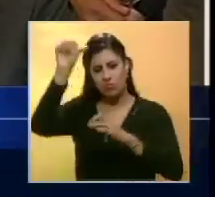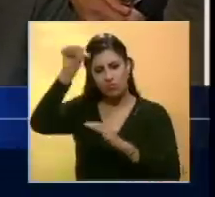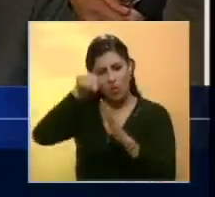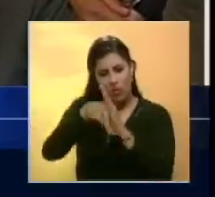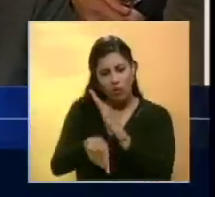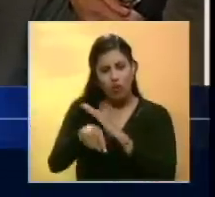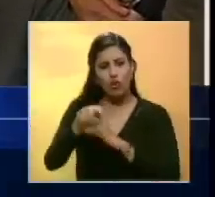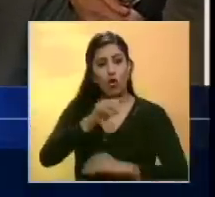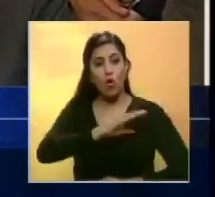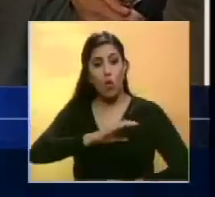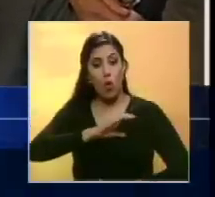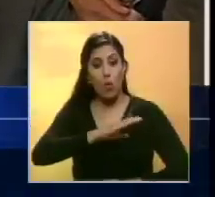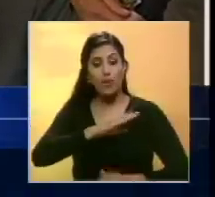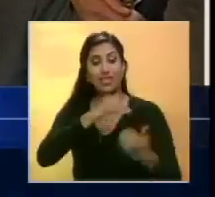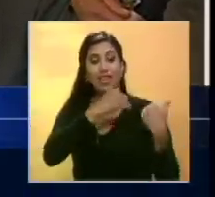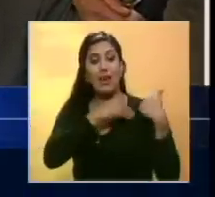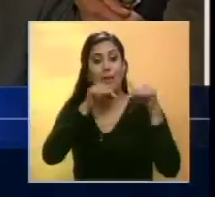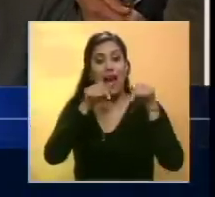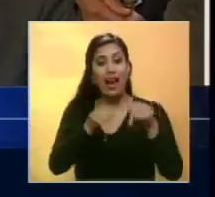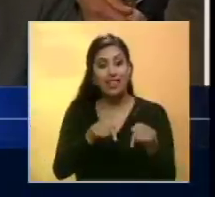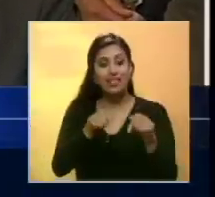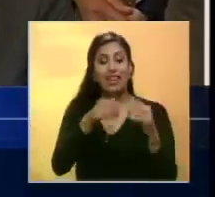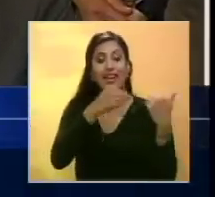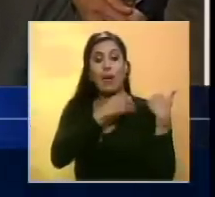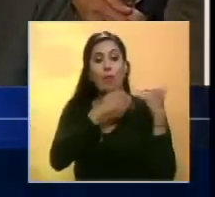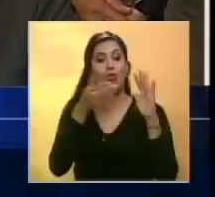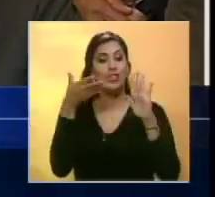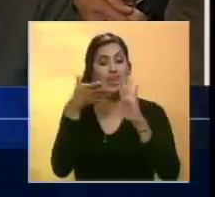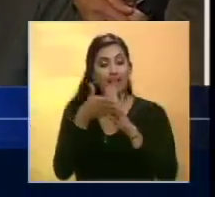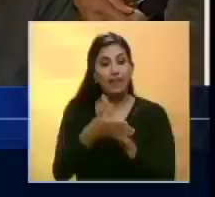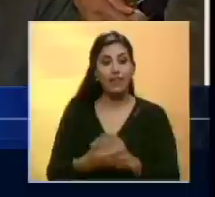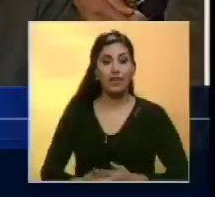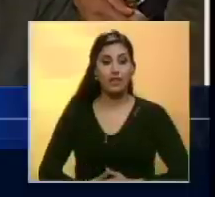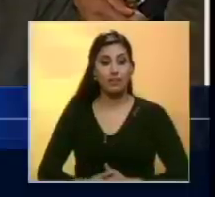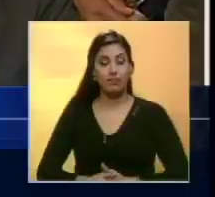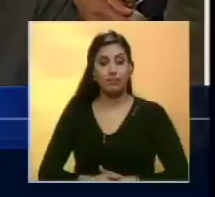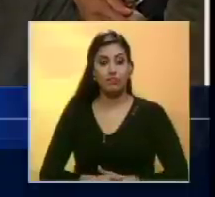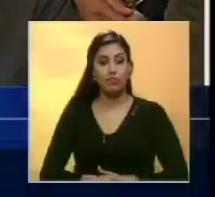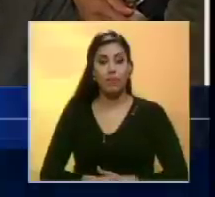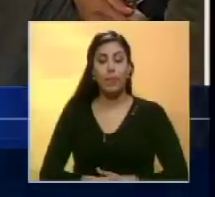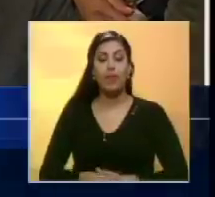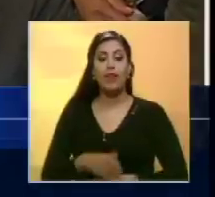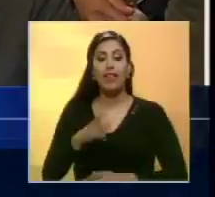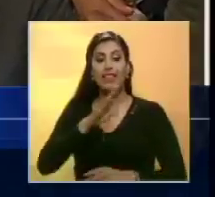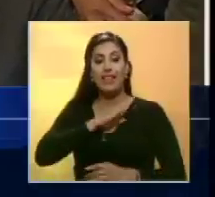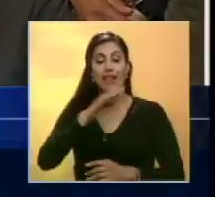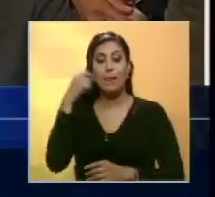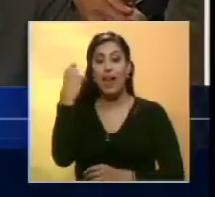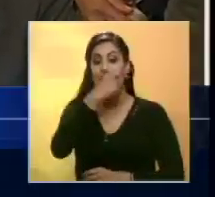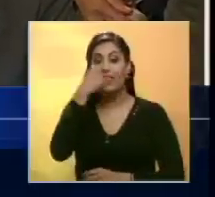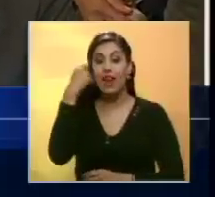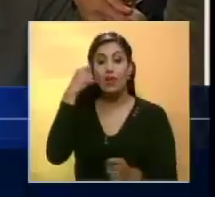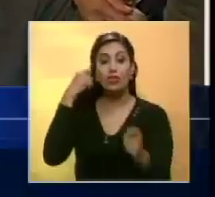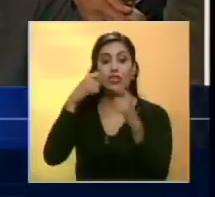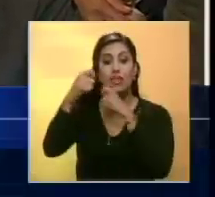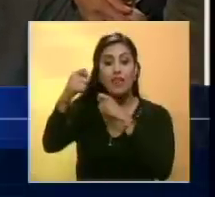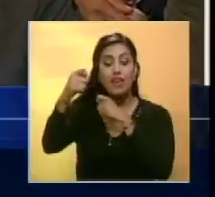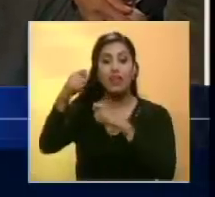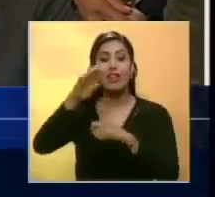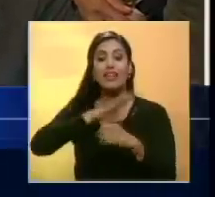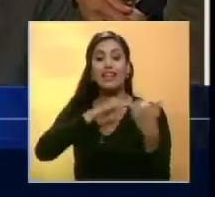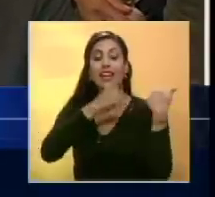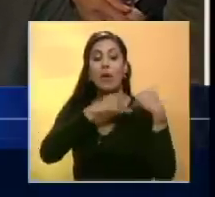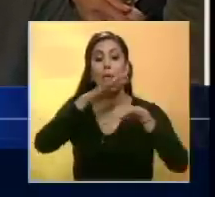las comisiones, en la que competa, en la que corresponda, los casos de narcotráfico en que